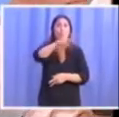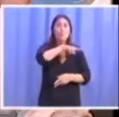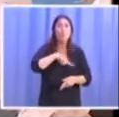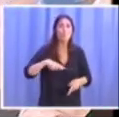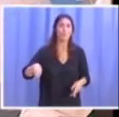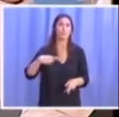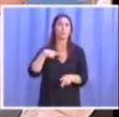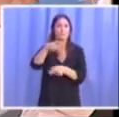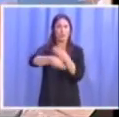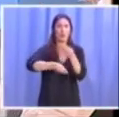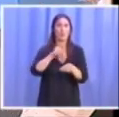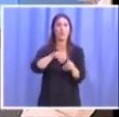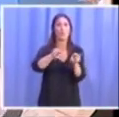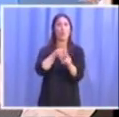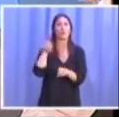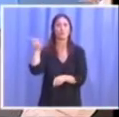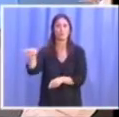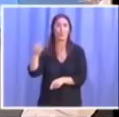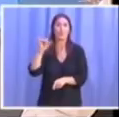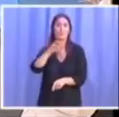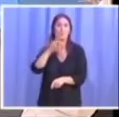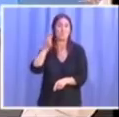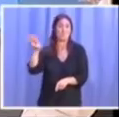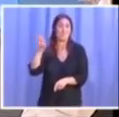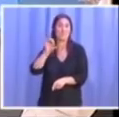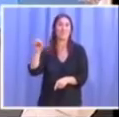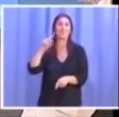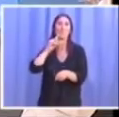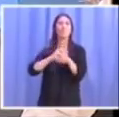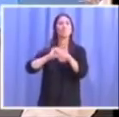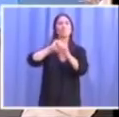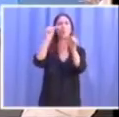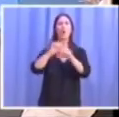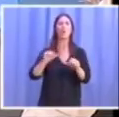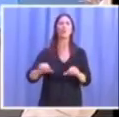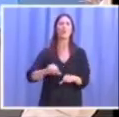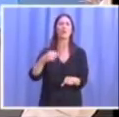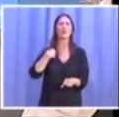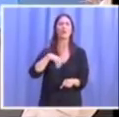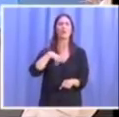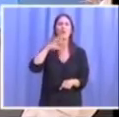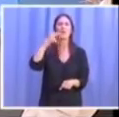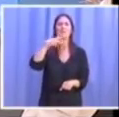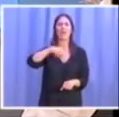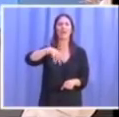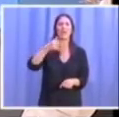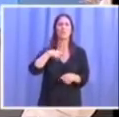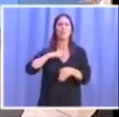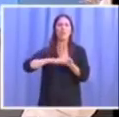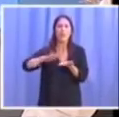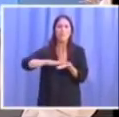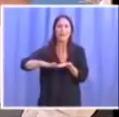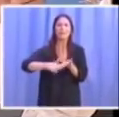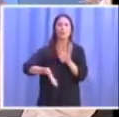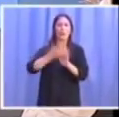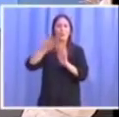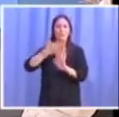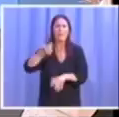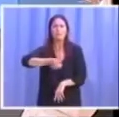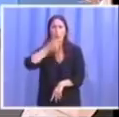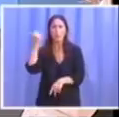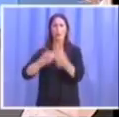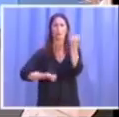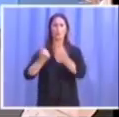que plantean usted y el señor Pérez, que es el modelo de Shanghái. Por favor, más humo, más cemento y más coches. Ustedes, los